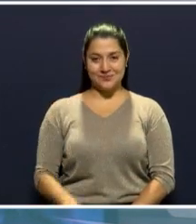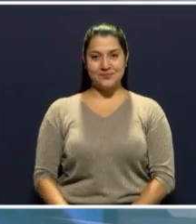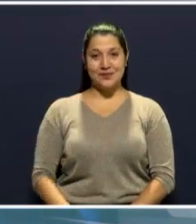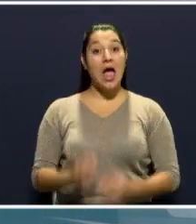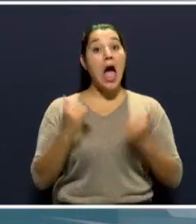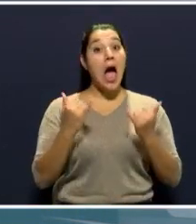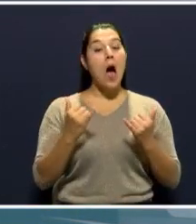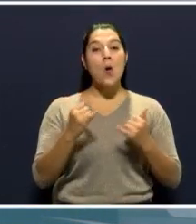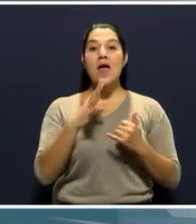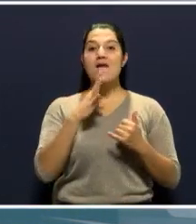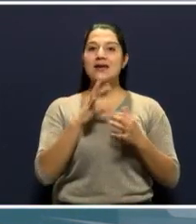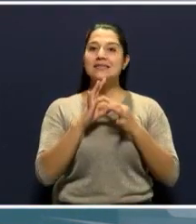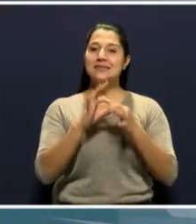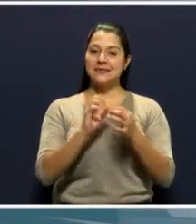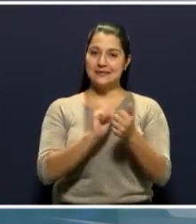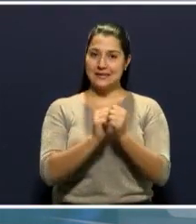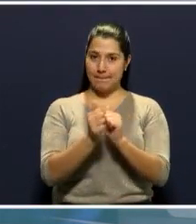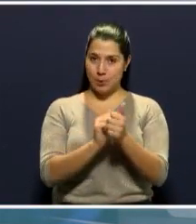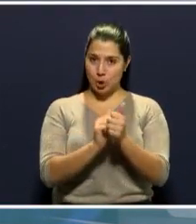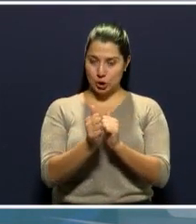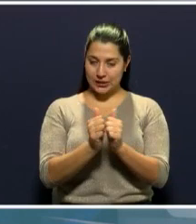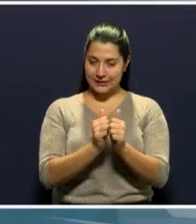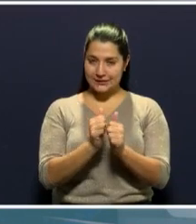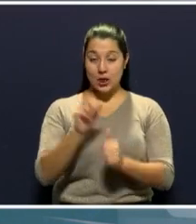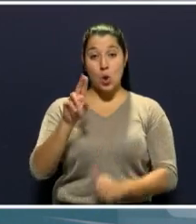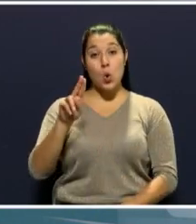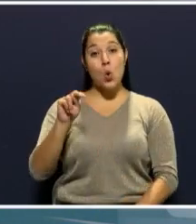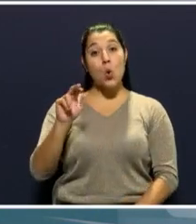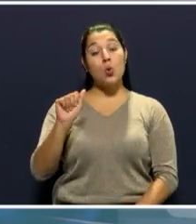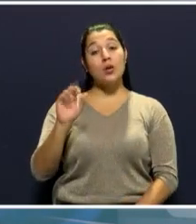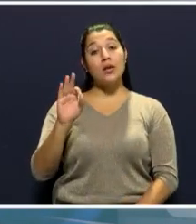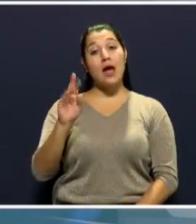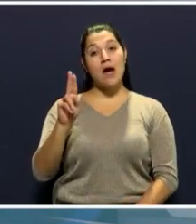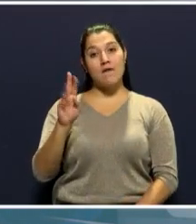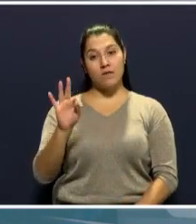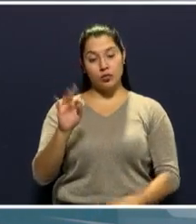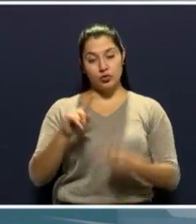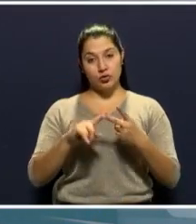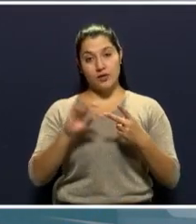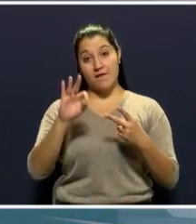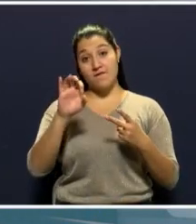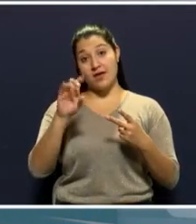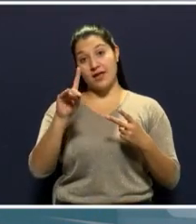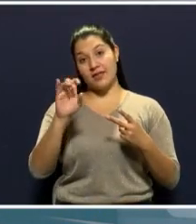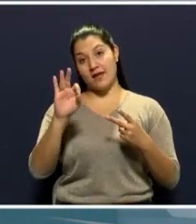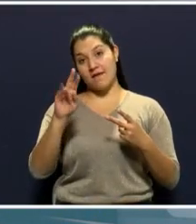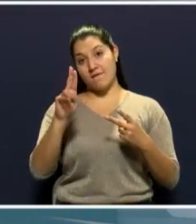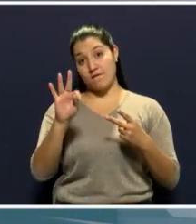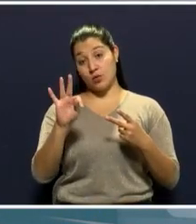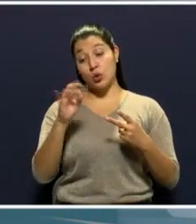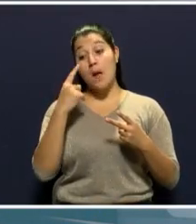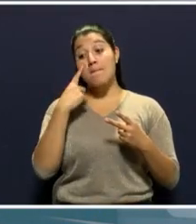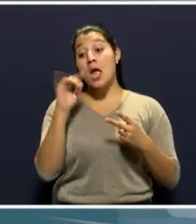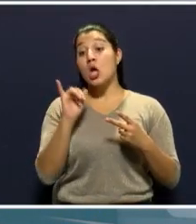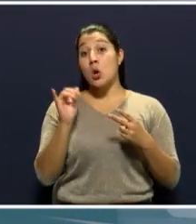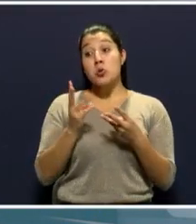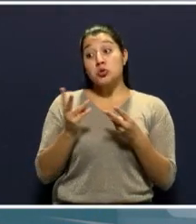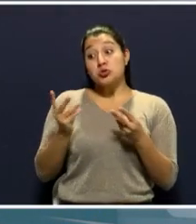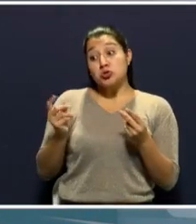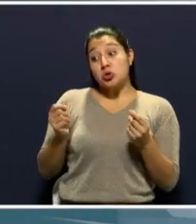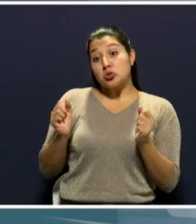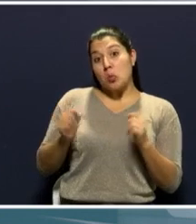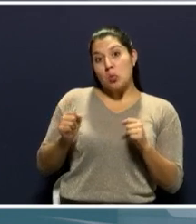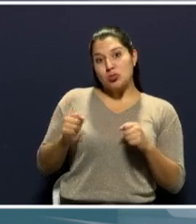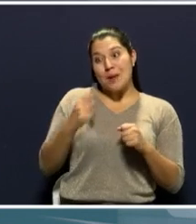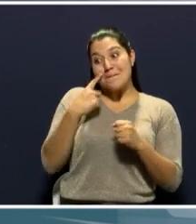a las noticias deportivas. La UNAFUT y la FEDEFUT ven como una solución viable para el rescate del fútbol